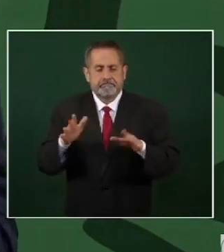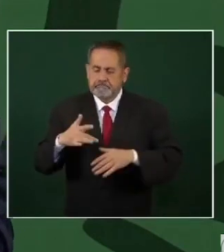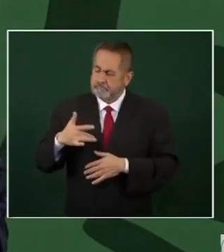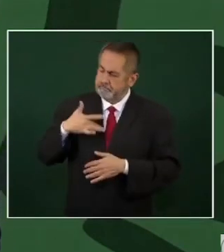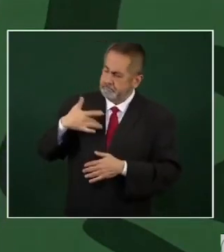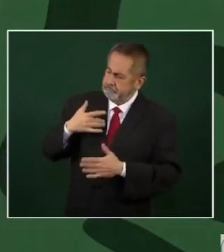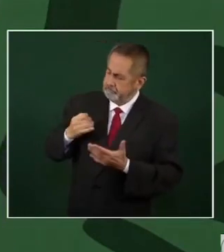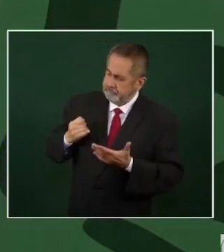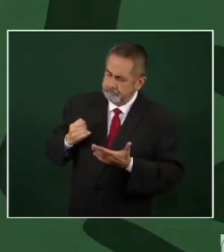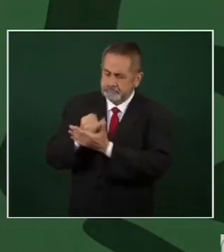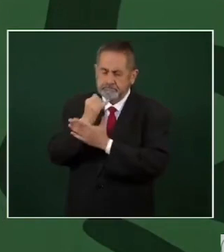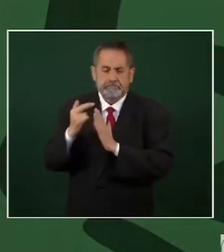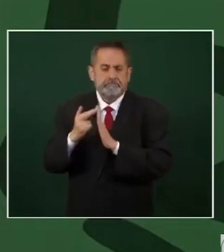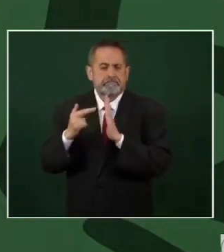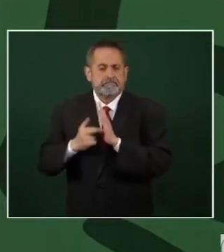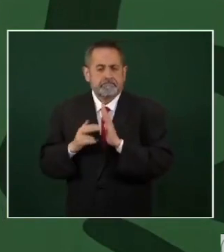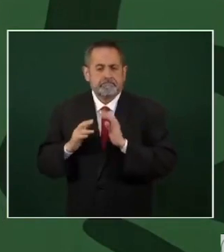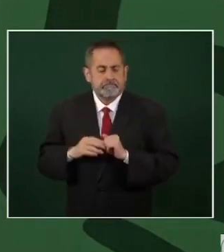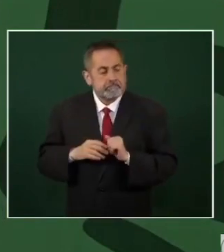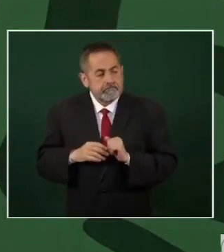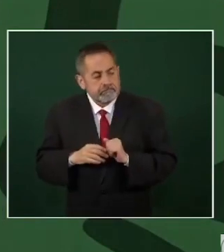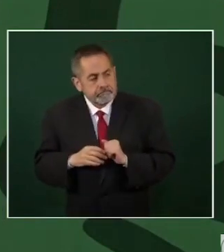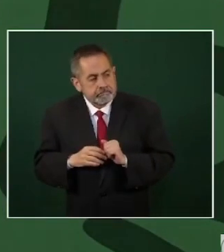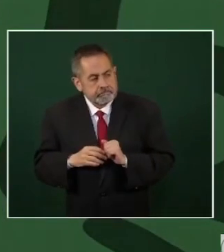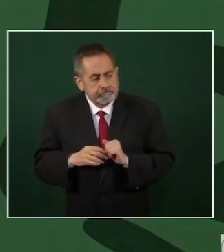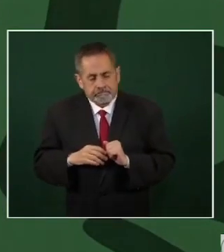convicción de respetar